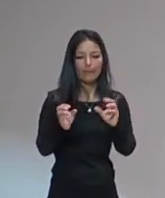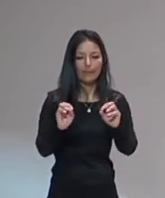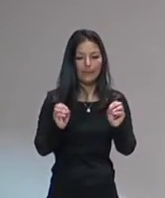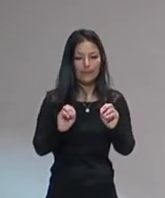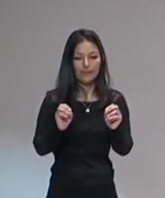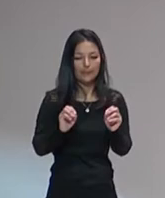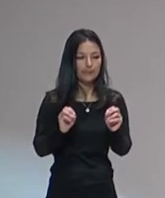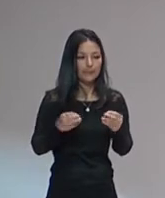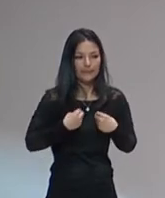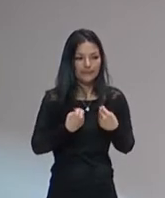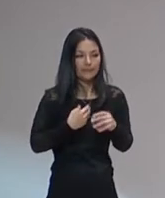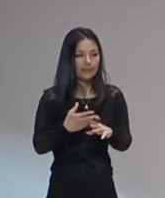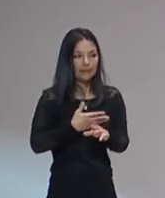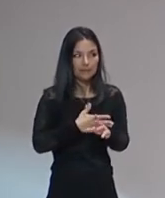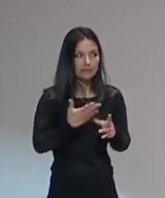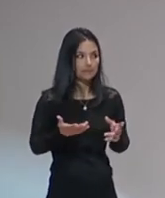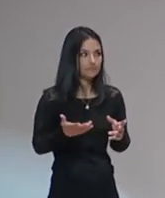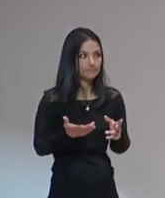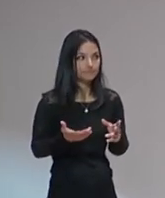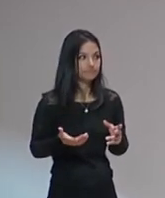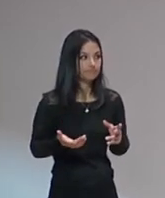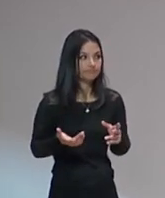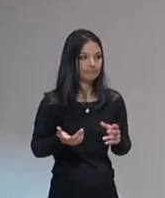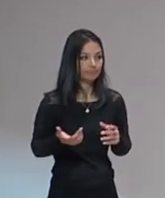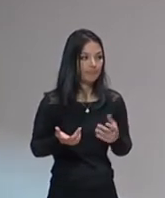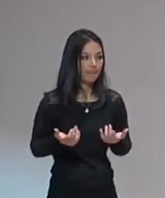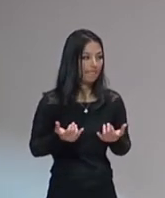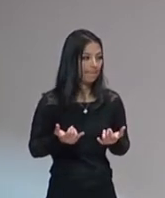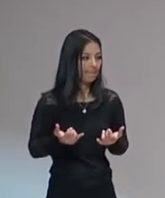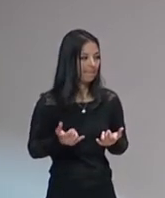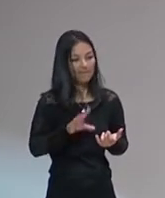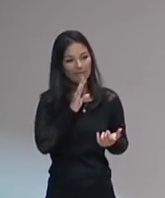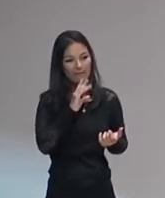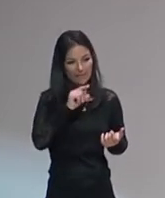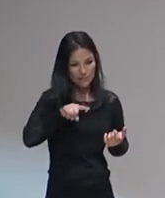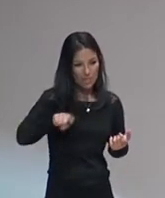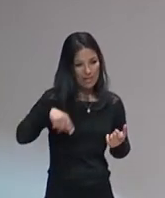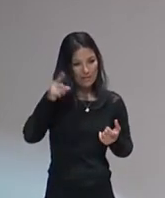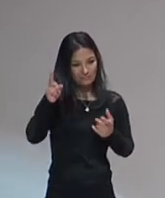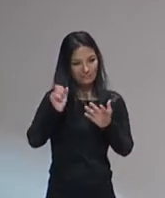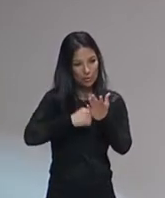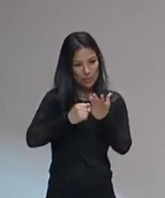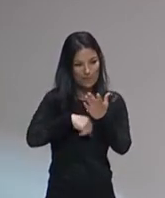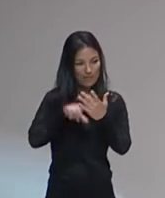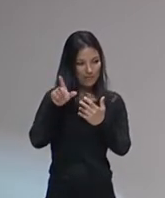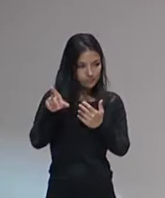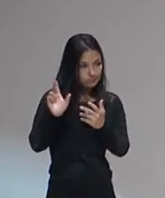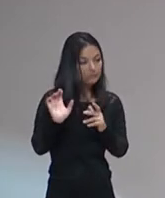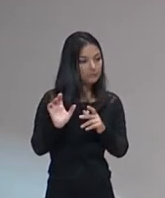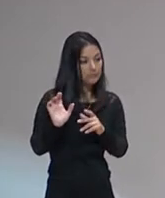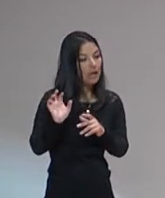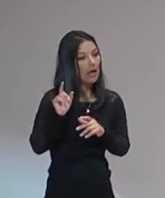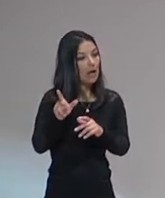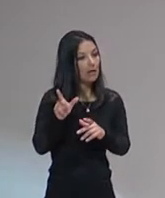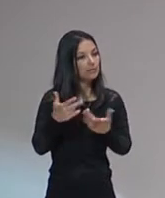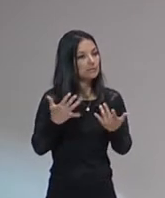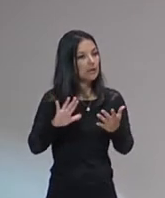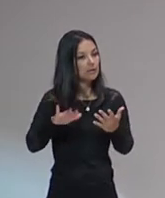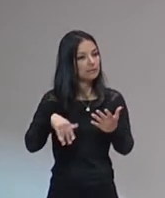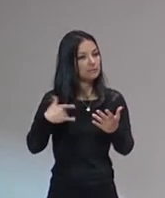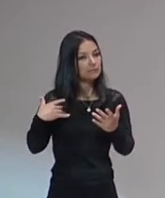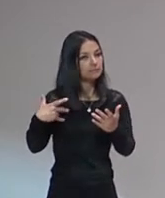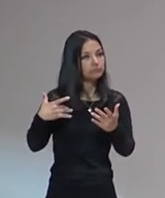vivir, en este caso, a la escuela normal, para que luego esto lo podamos